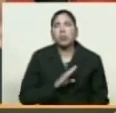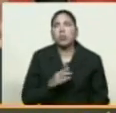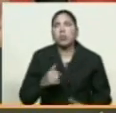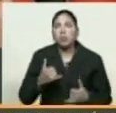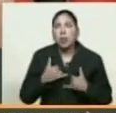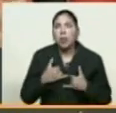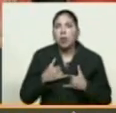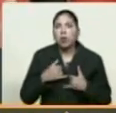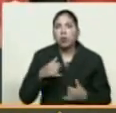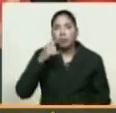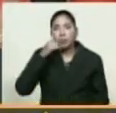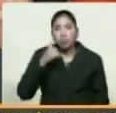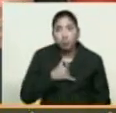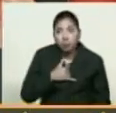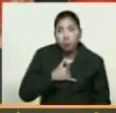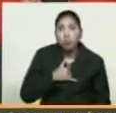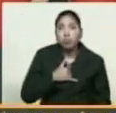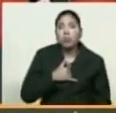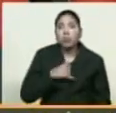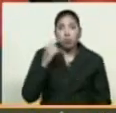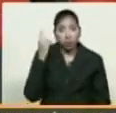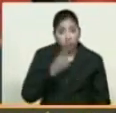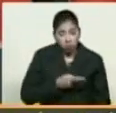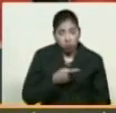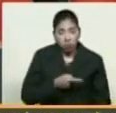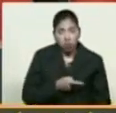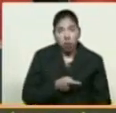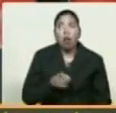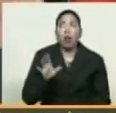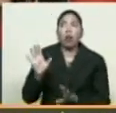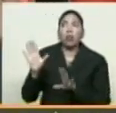da la orden y a partir de allí toman,